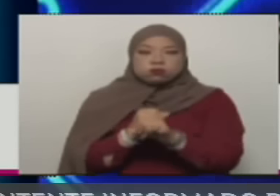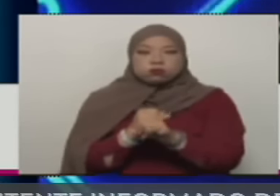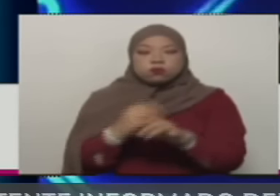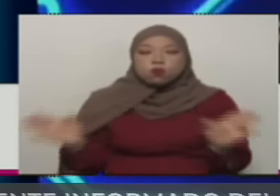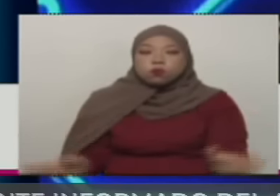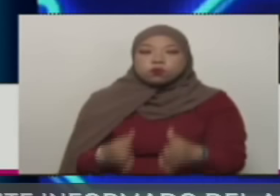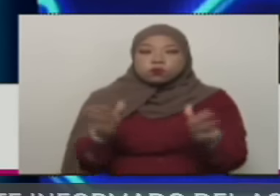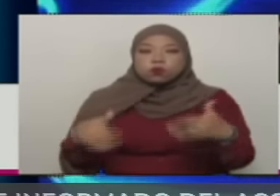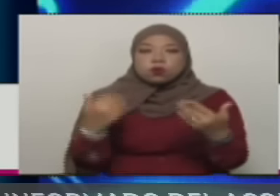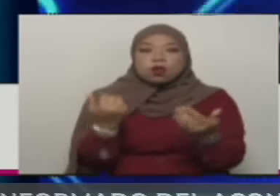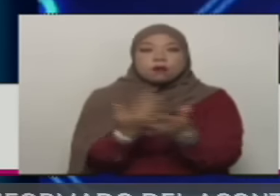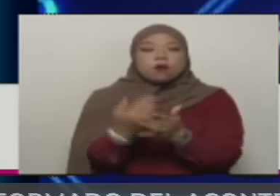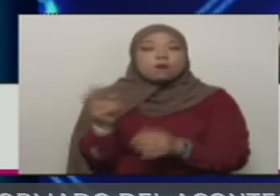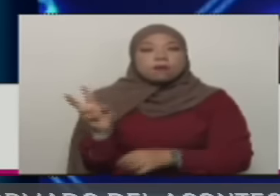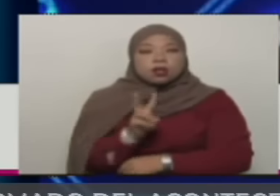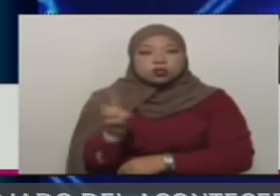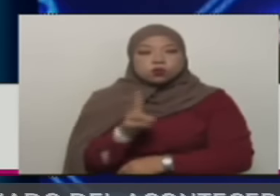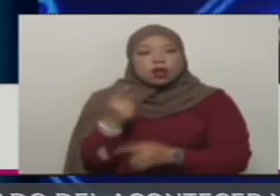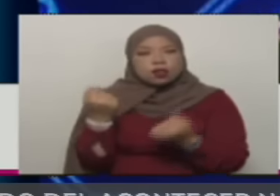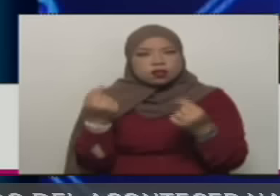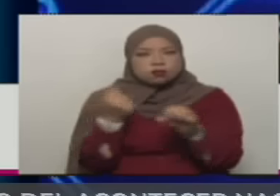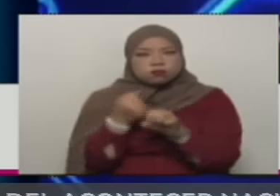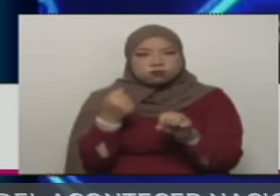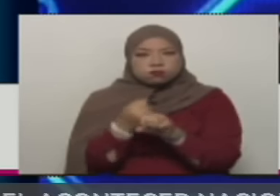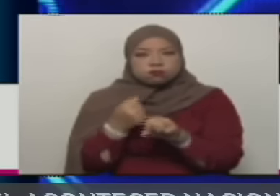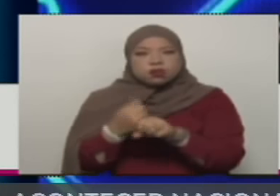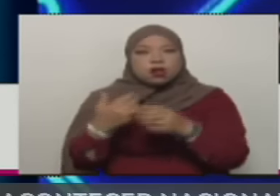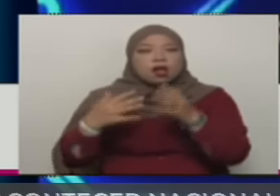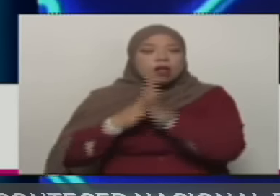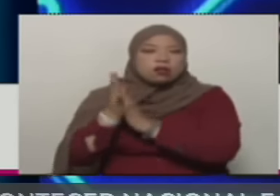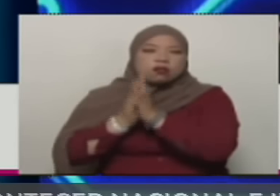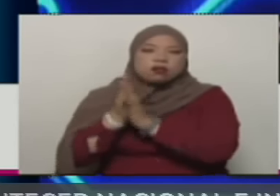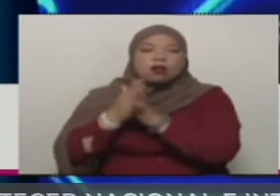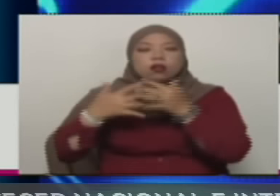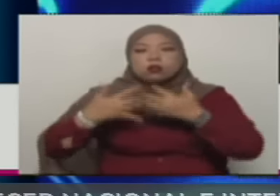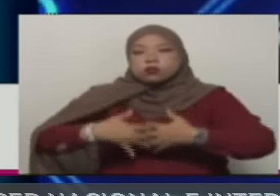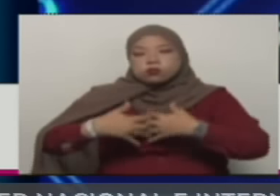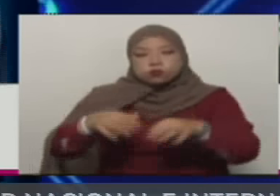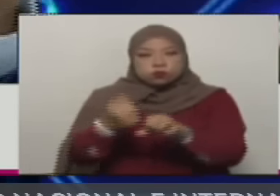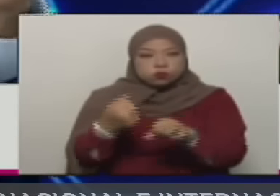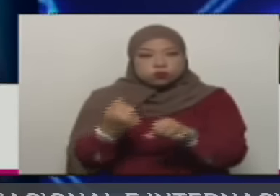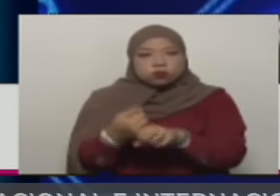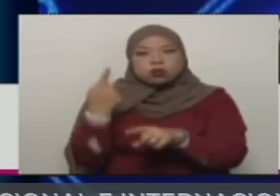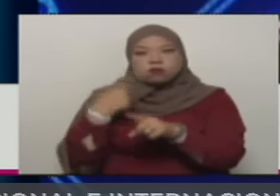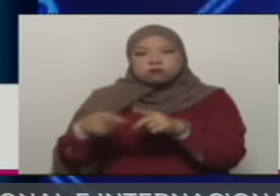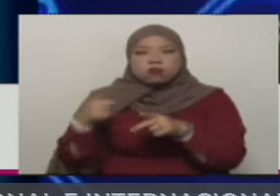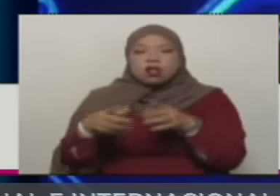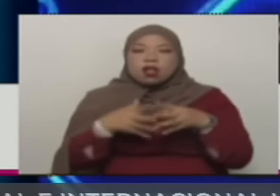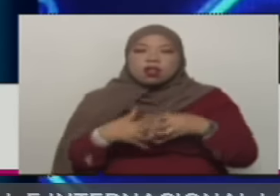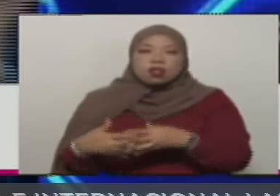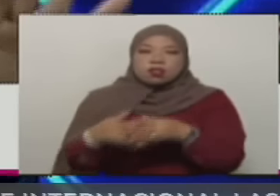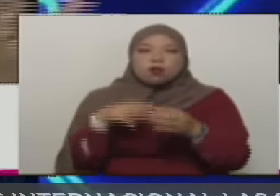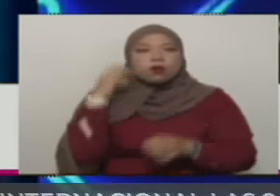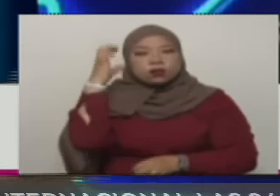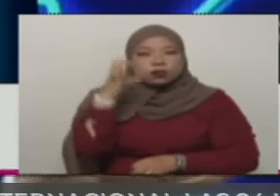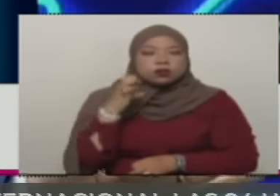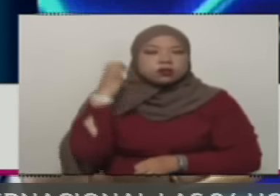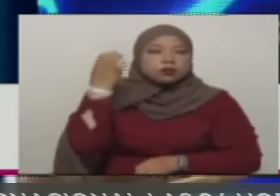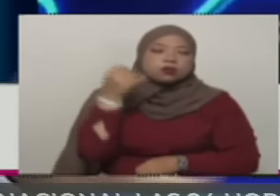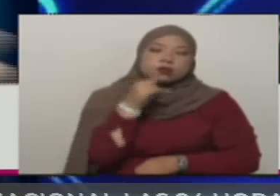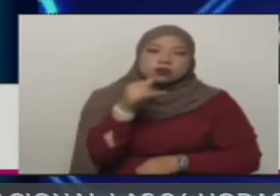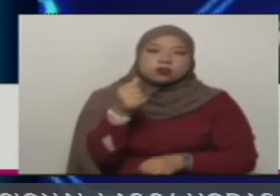pujando por venir a Venezuela a invertir en petróleo. Mucho más allá de Estados Unidos y Europa, el mundo occidental va